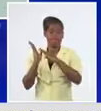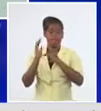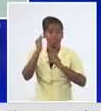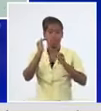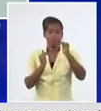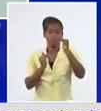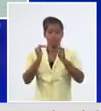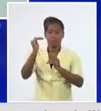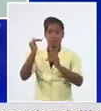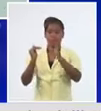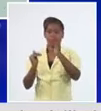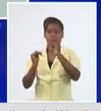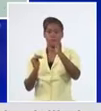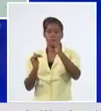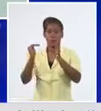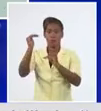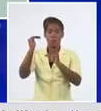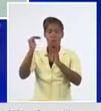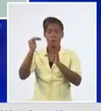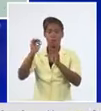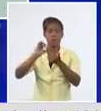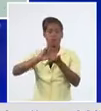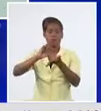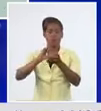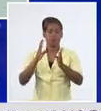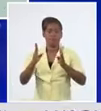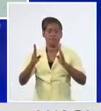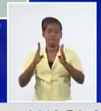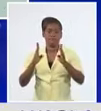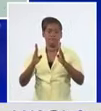incidencia superior al occidente,